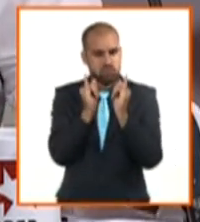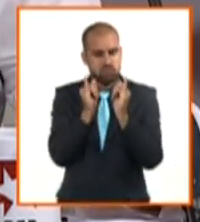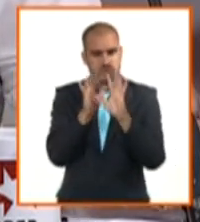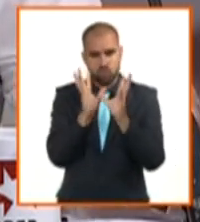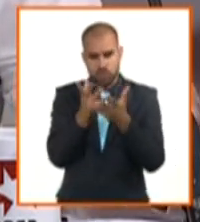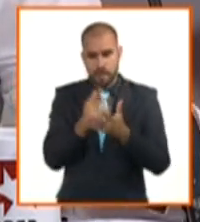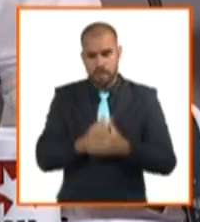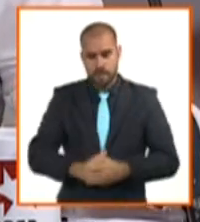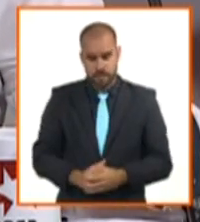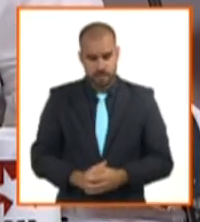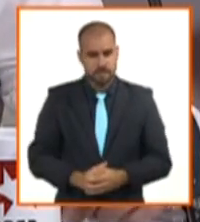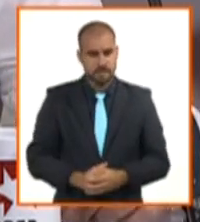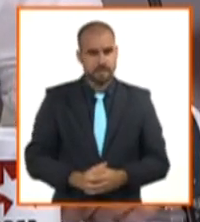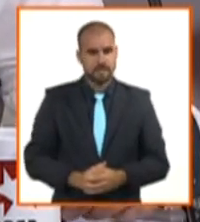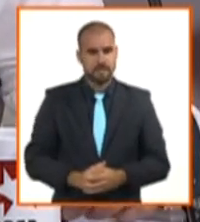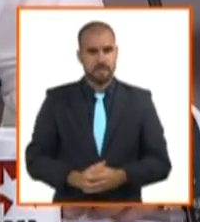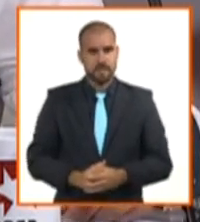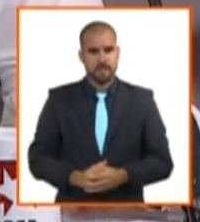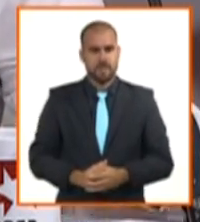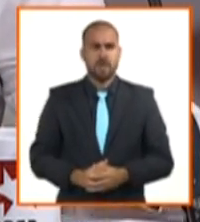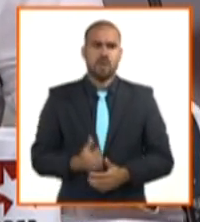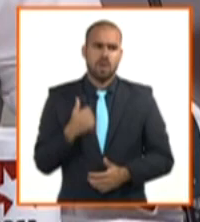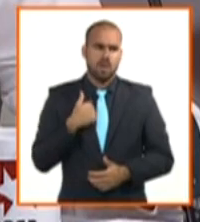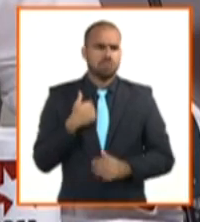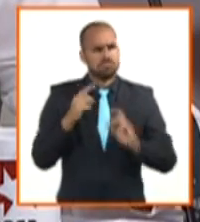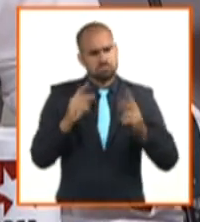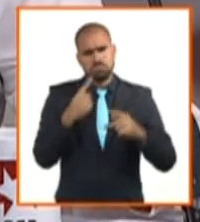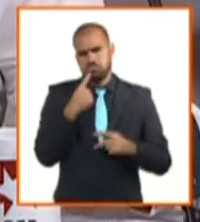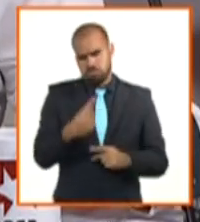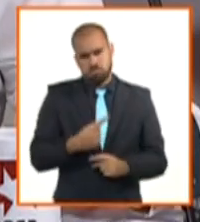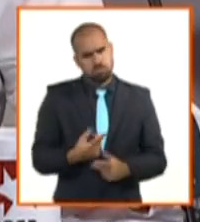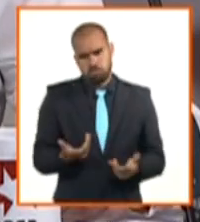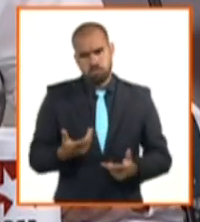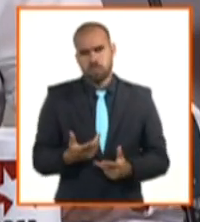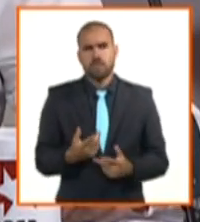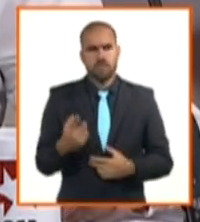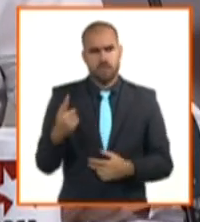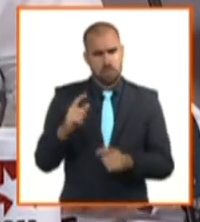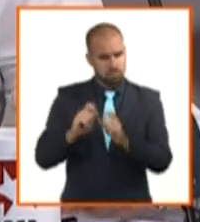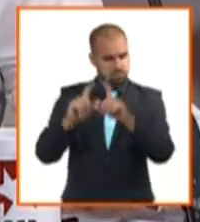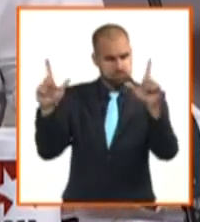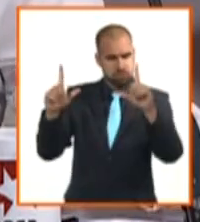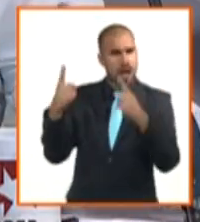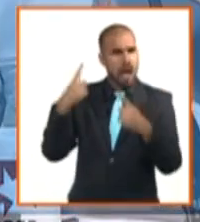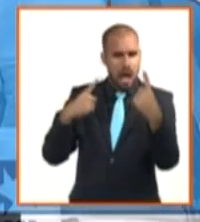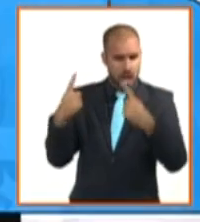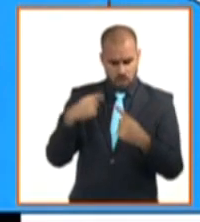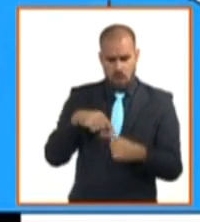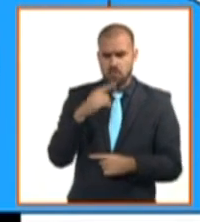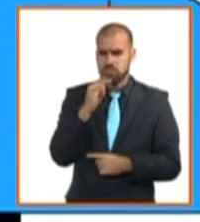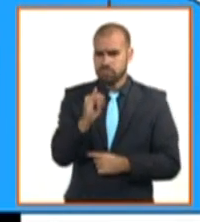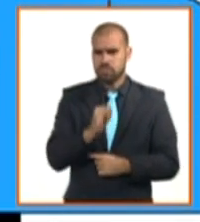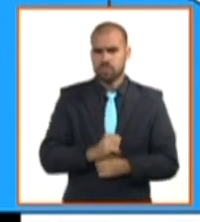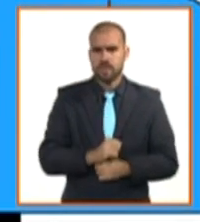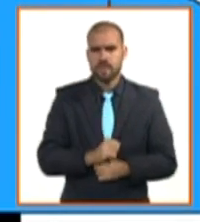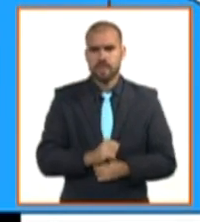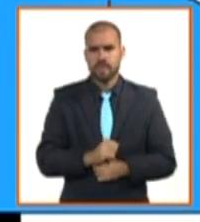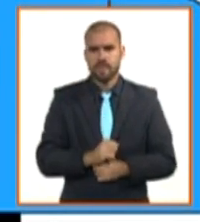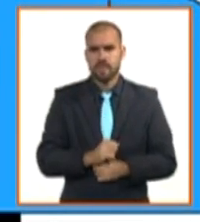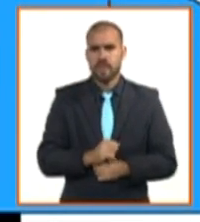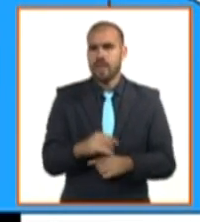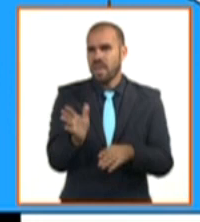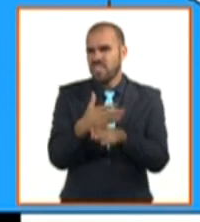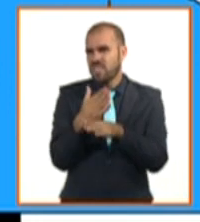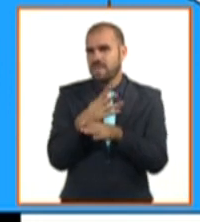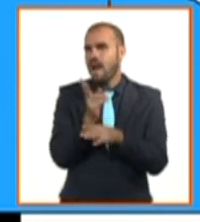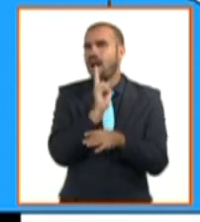también recalcar y creo que hay una diáspora y la la próxima donde hay un grupo de acumulados que no me voy